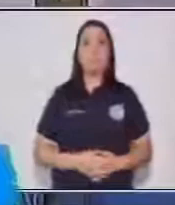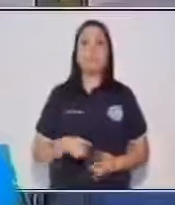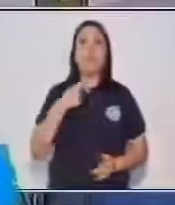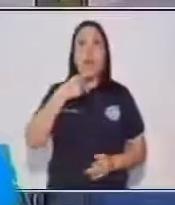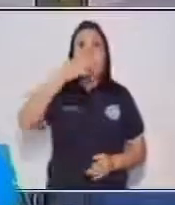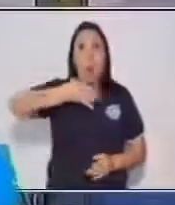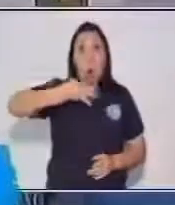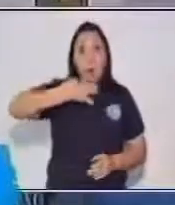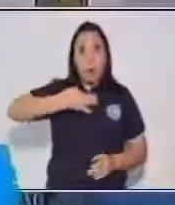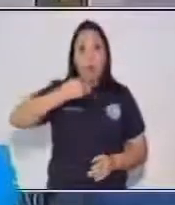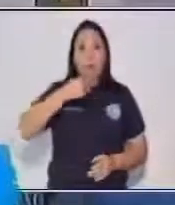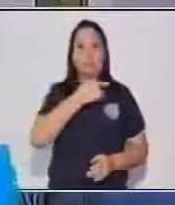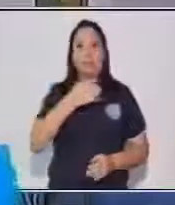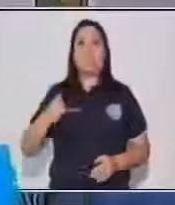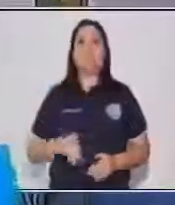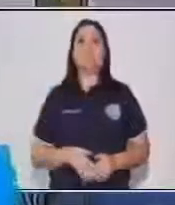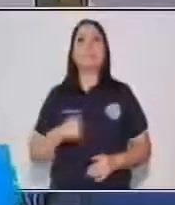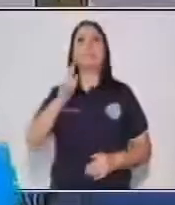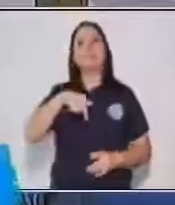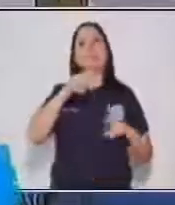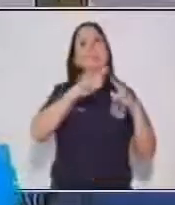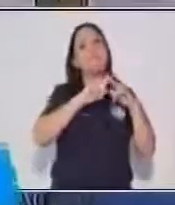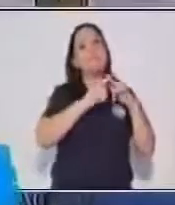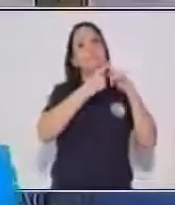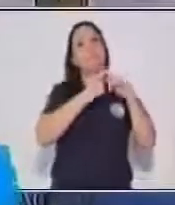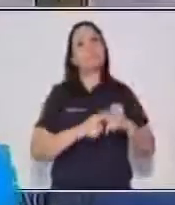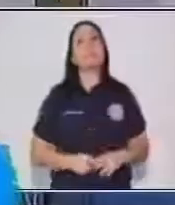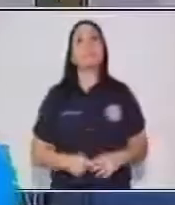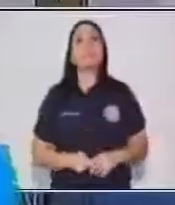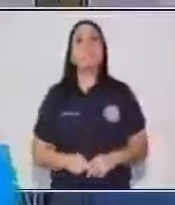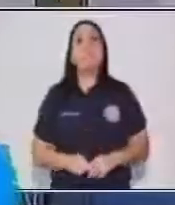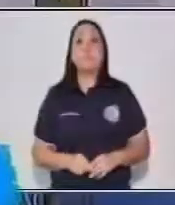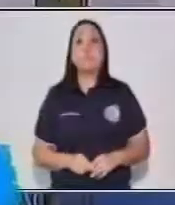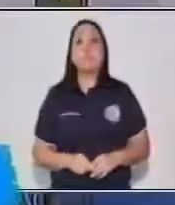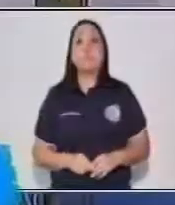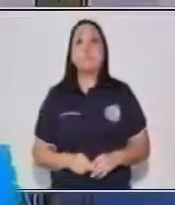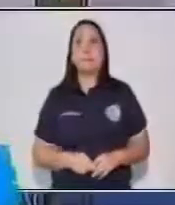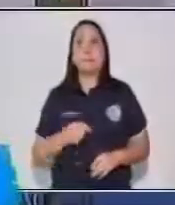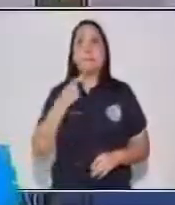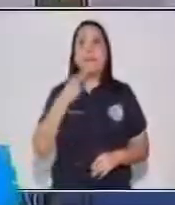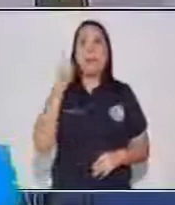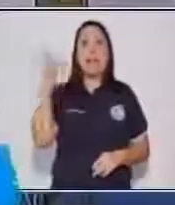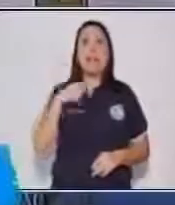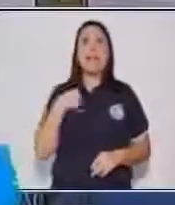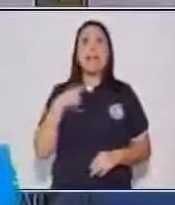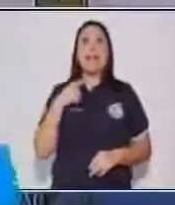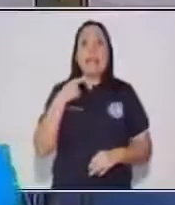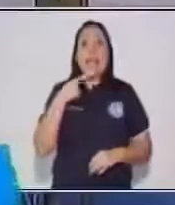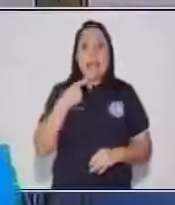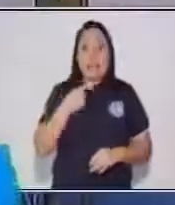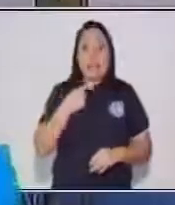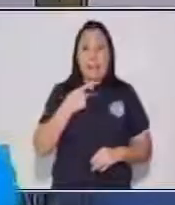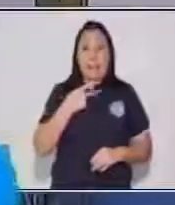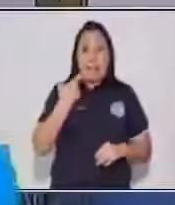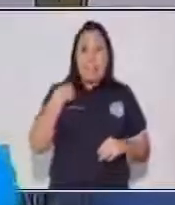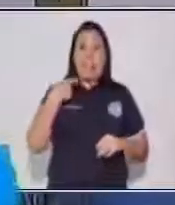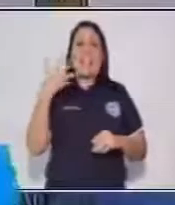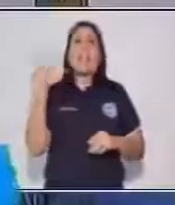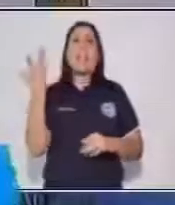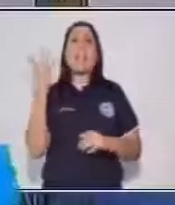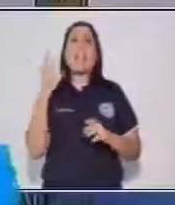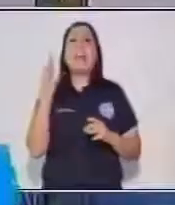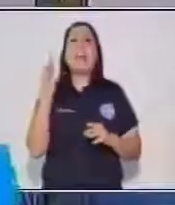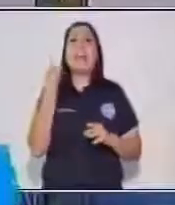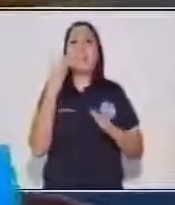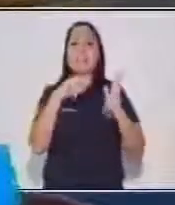y adecuada. Y vamos a comenzar con que definamos términos como qué es exponer, a